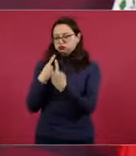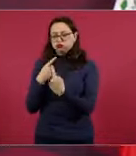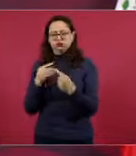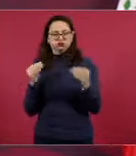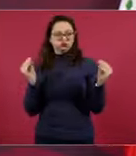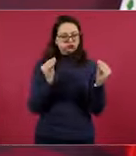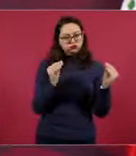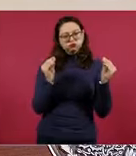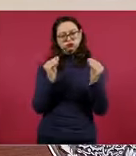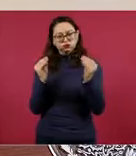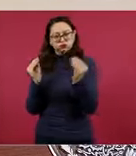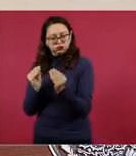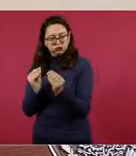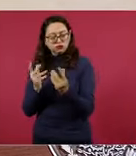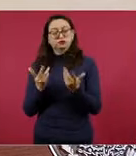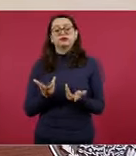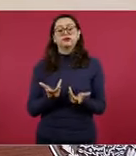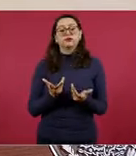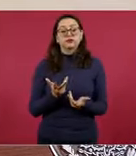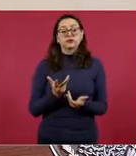candidato